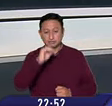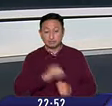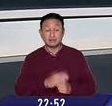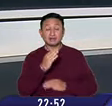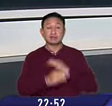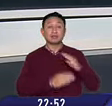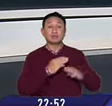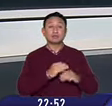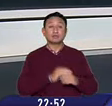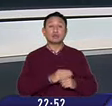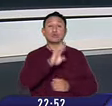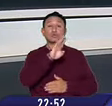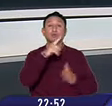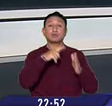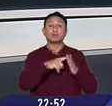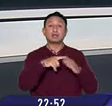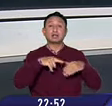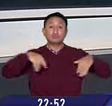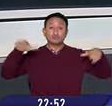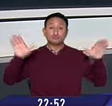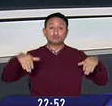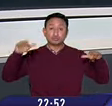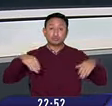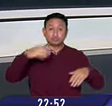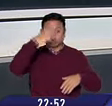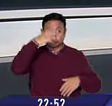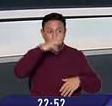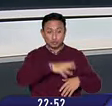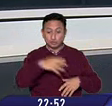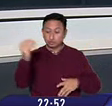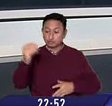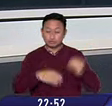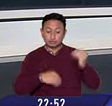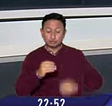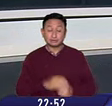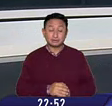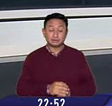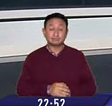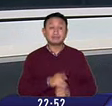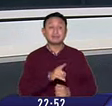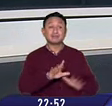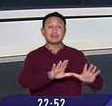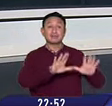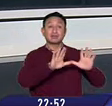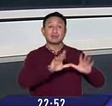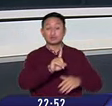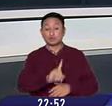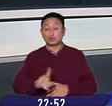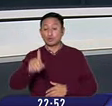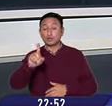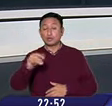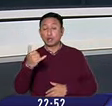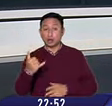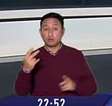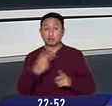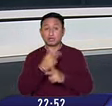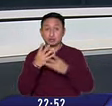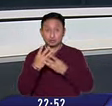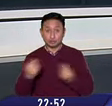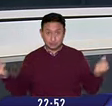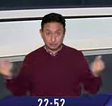mundo 4.000 especies de aves son migrantes y que una de cada 10 de estas especies está en peligro de